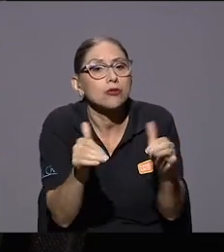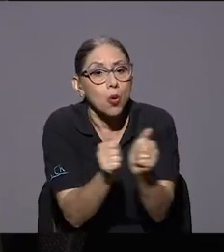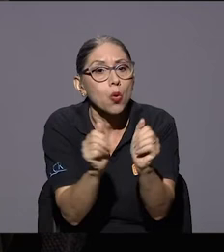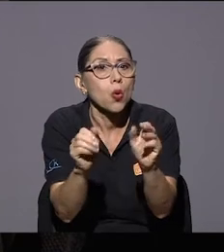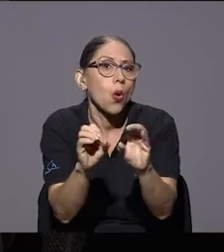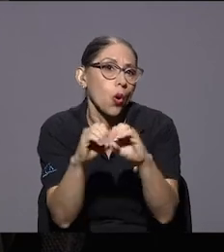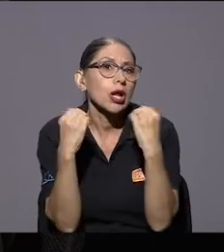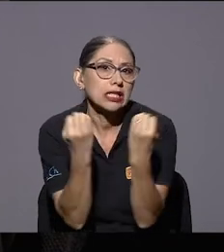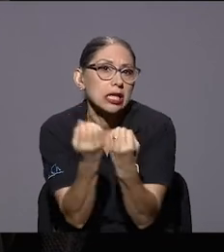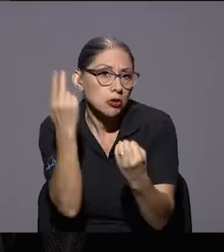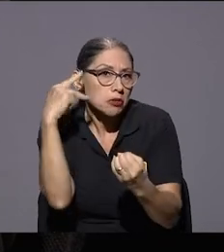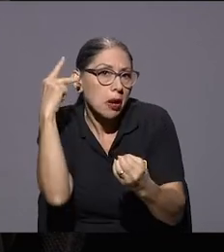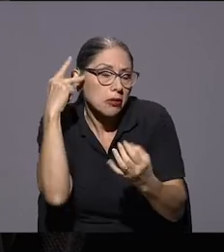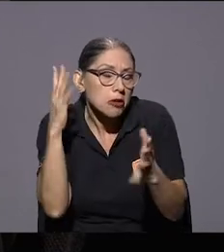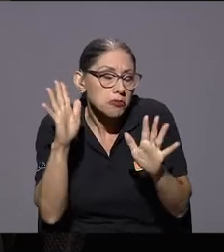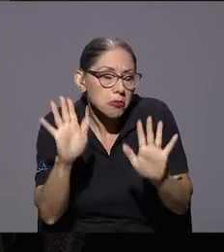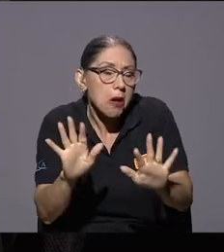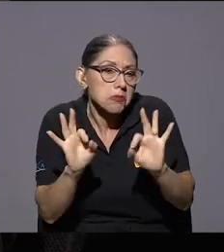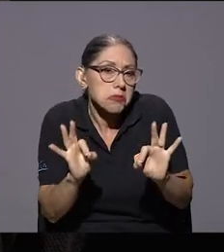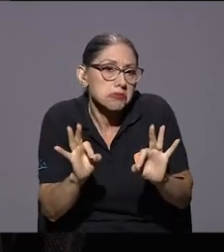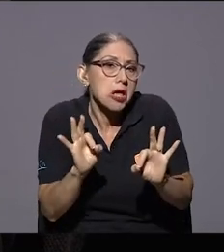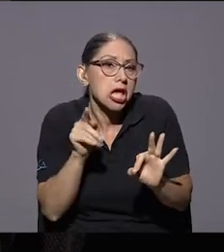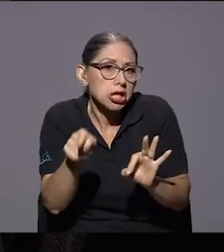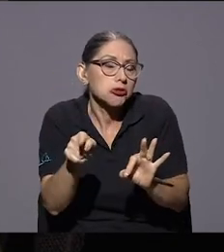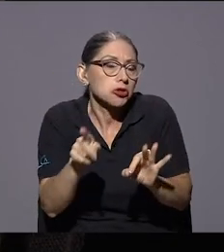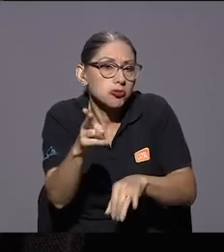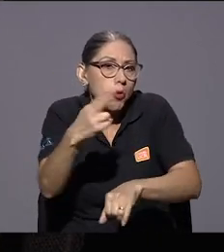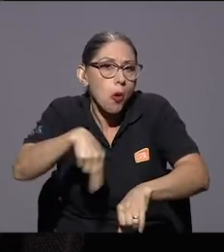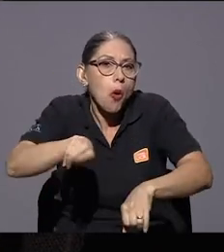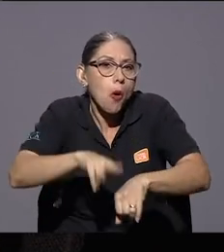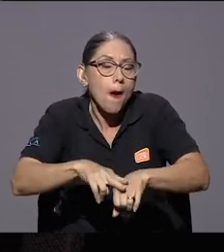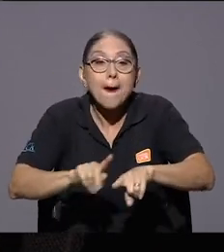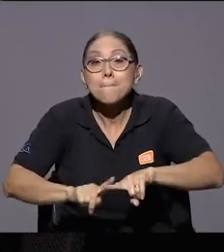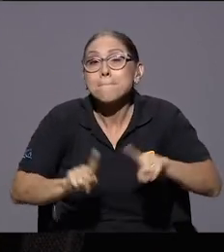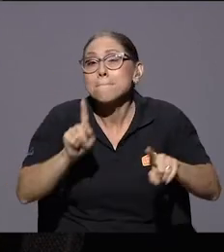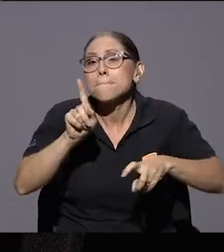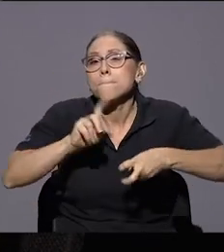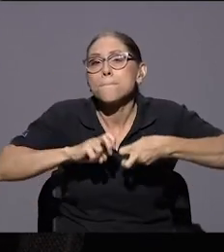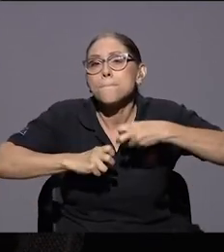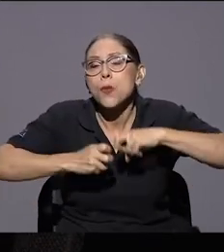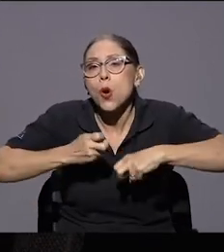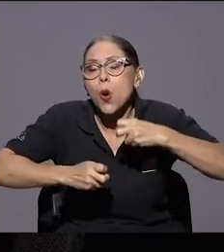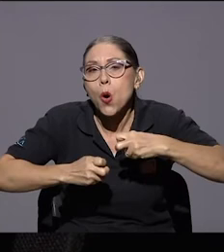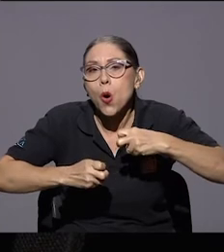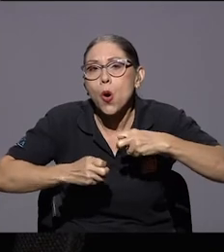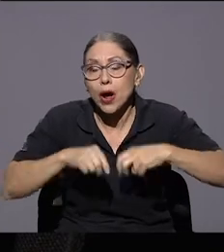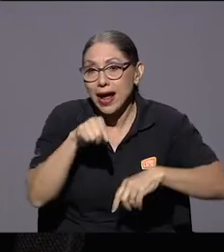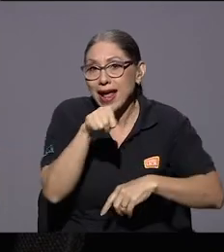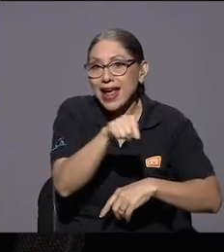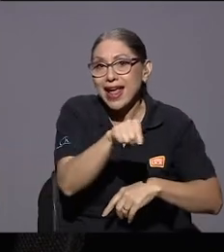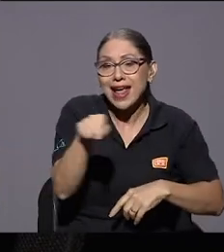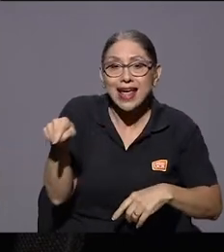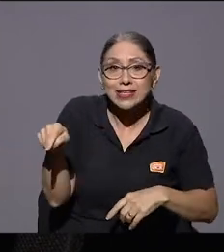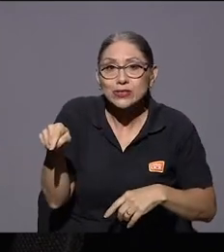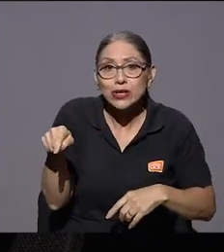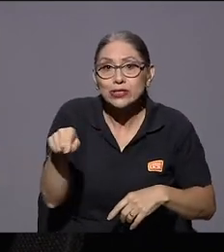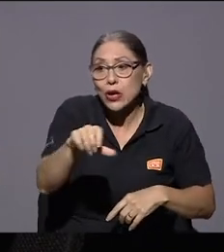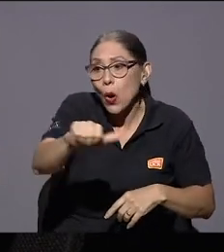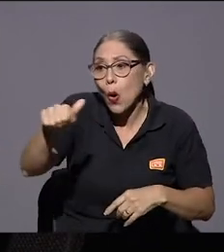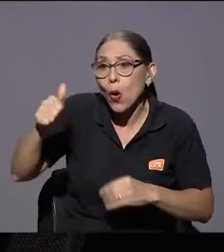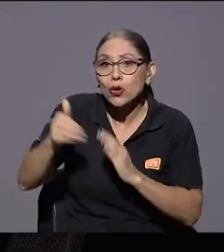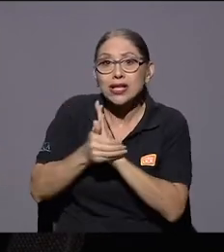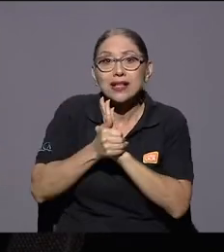eso es parte de la vida política de las colectividades. Lo que tenemos el problema es que no se reconocen esas